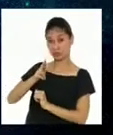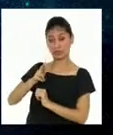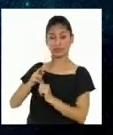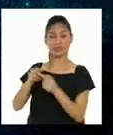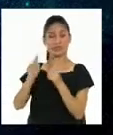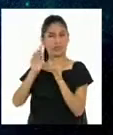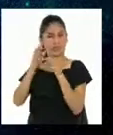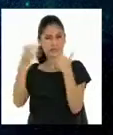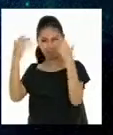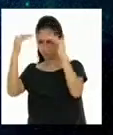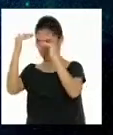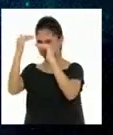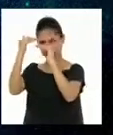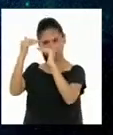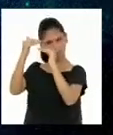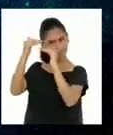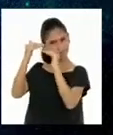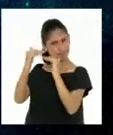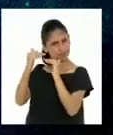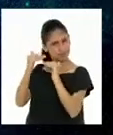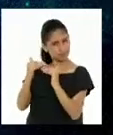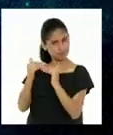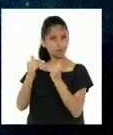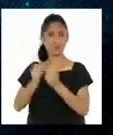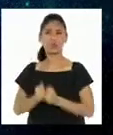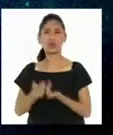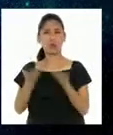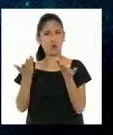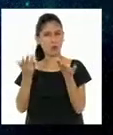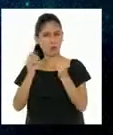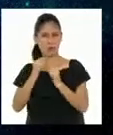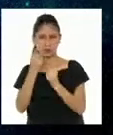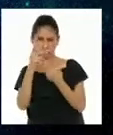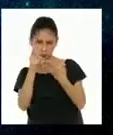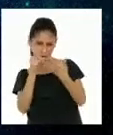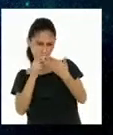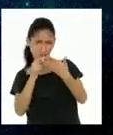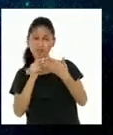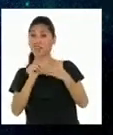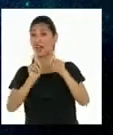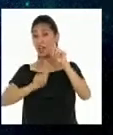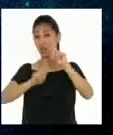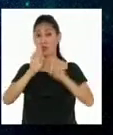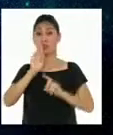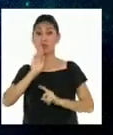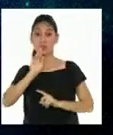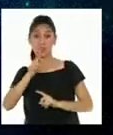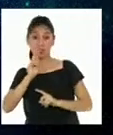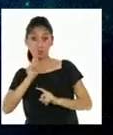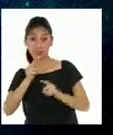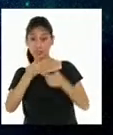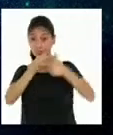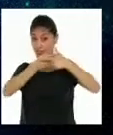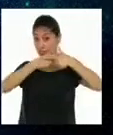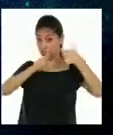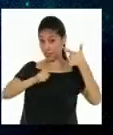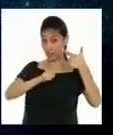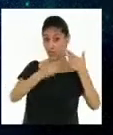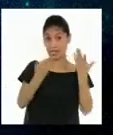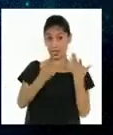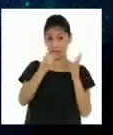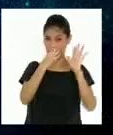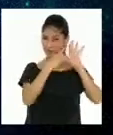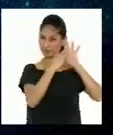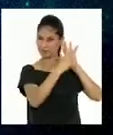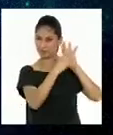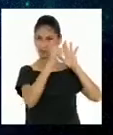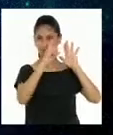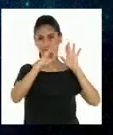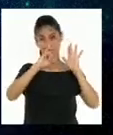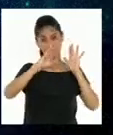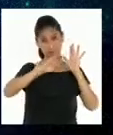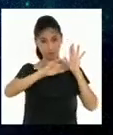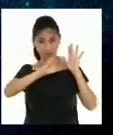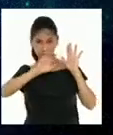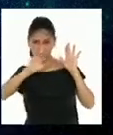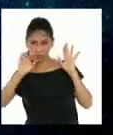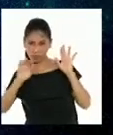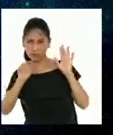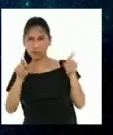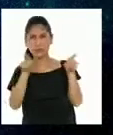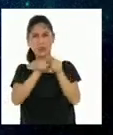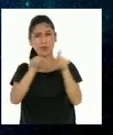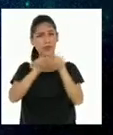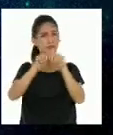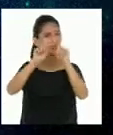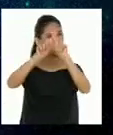limitado de opciones fijas. Esta, a su vez, se divide en dicotómicas y de elección múltiple. Las preguntas